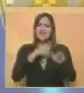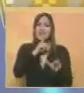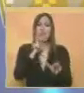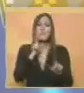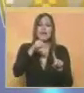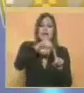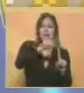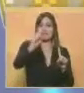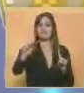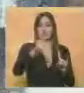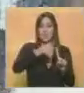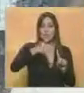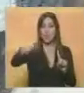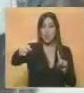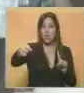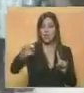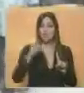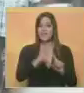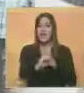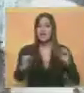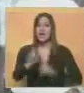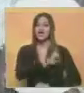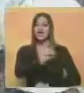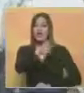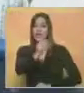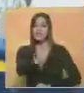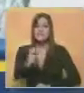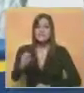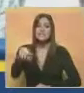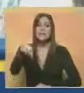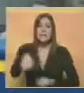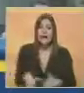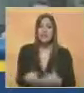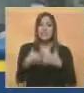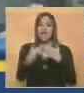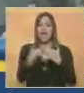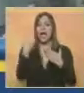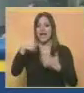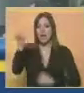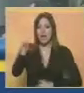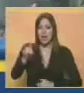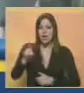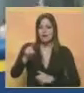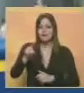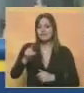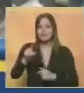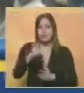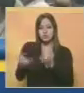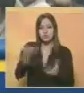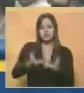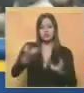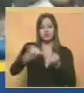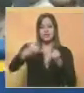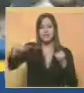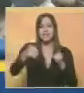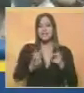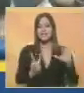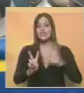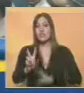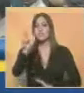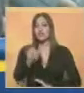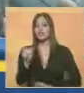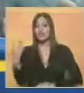Deli y chenai de acuerdo con las autoridades el hecho ocurrió esta madrugada por un corto circuito en un vagón en el que viajaban 72